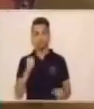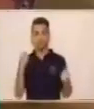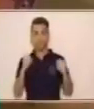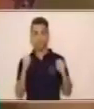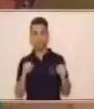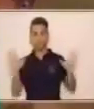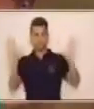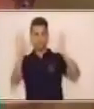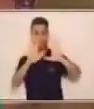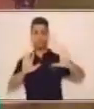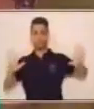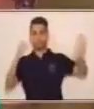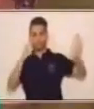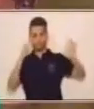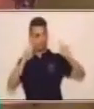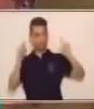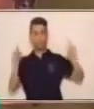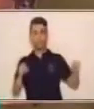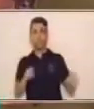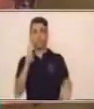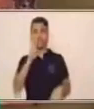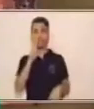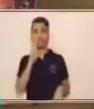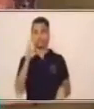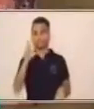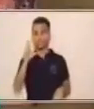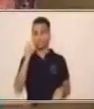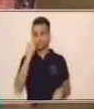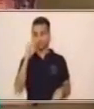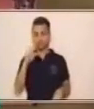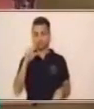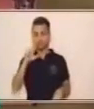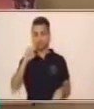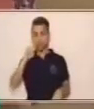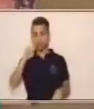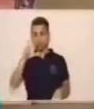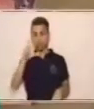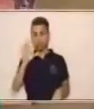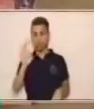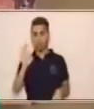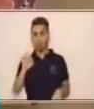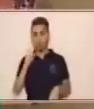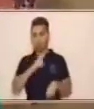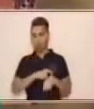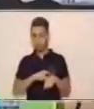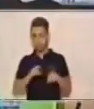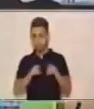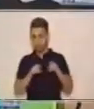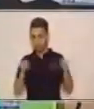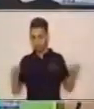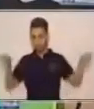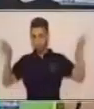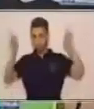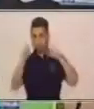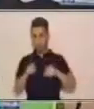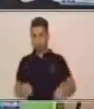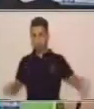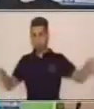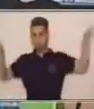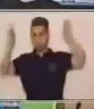tiempo. ¿Cómo vamos a realizar dos círculos en el aire al mismo tiempo? Muy bien, utilizamos